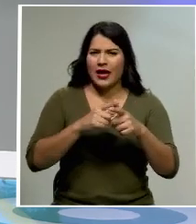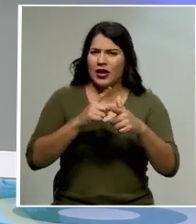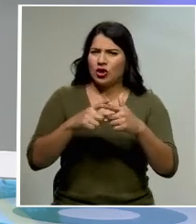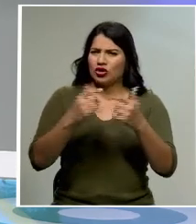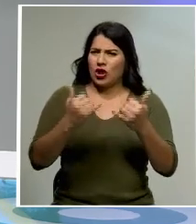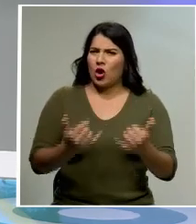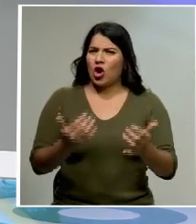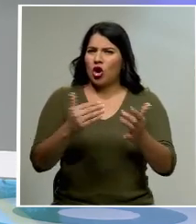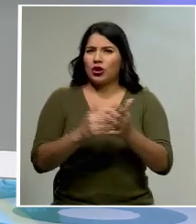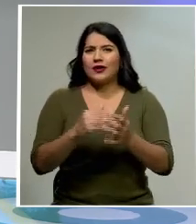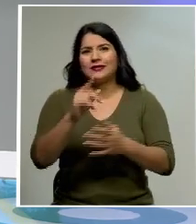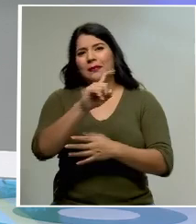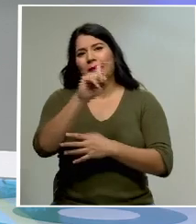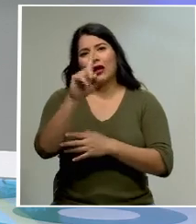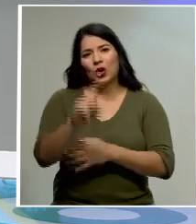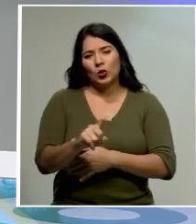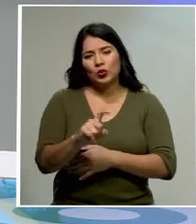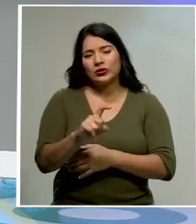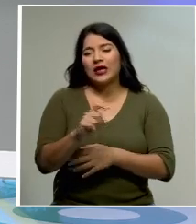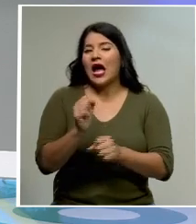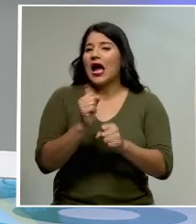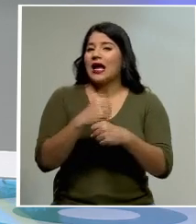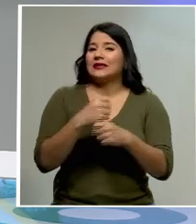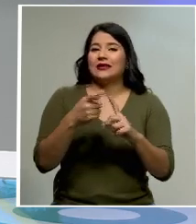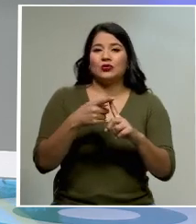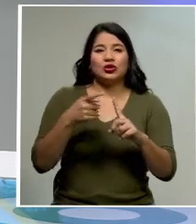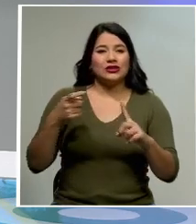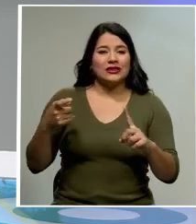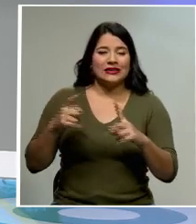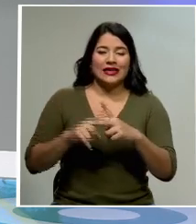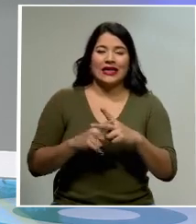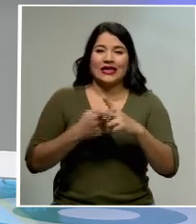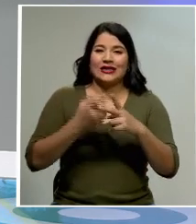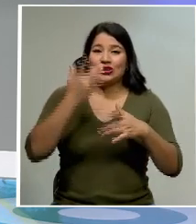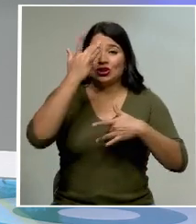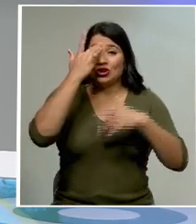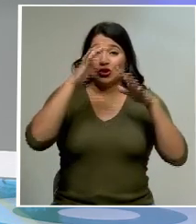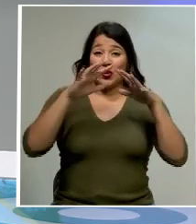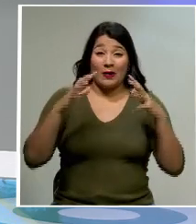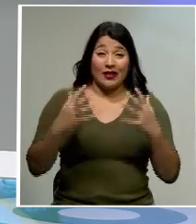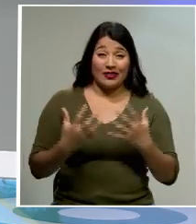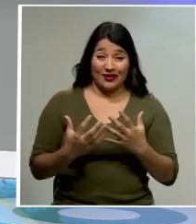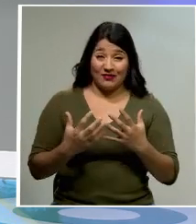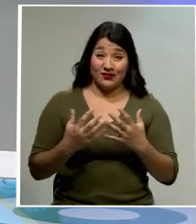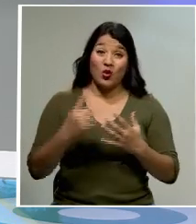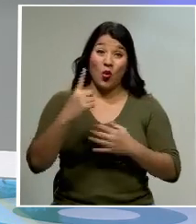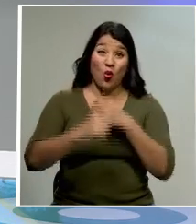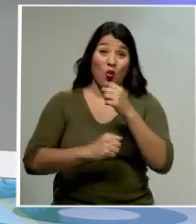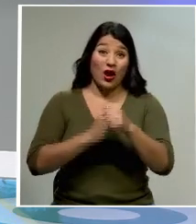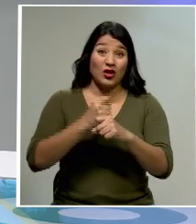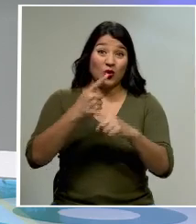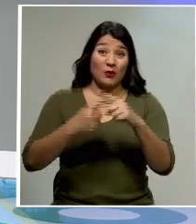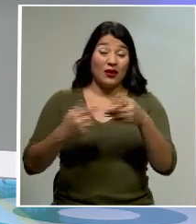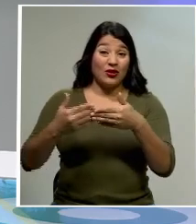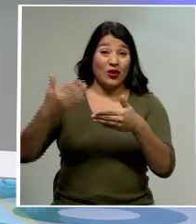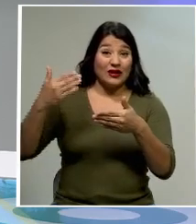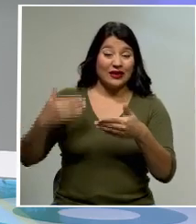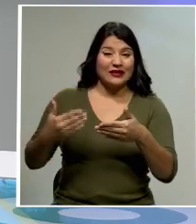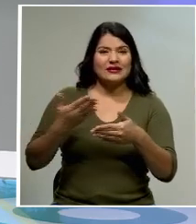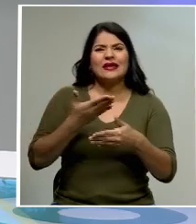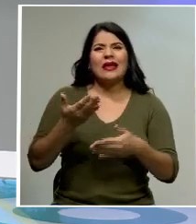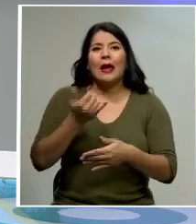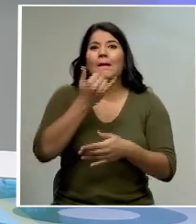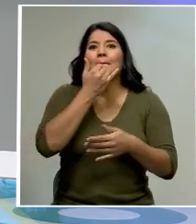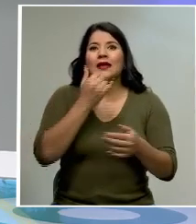pregunta que nos hacemos desde que inició la pandemia hace ya 1 año y medio. ¿Qué pasó con